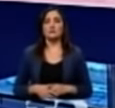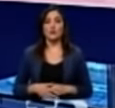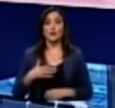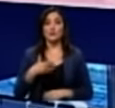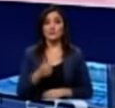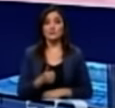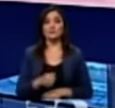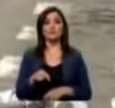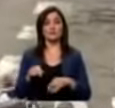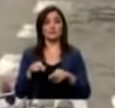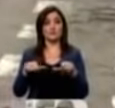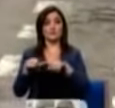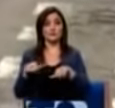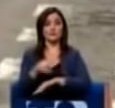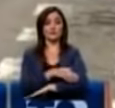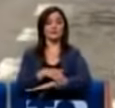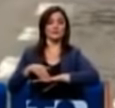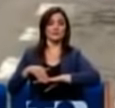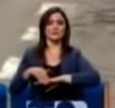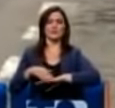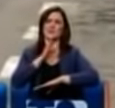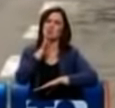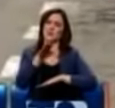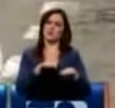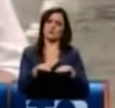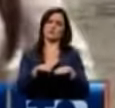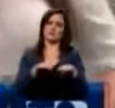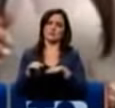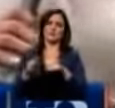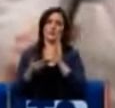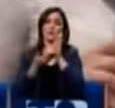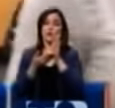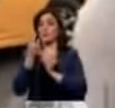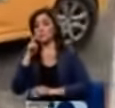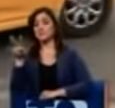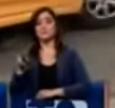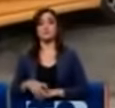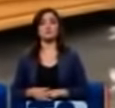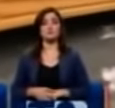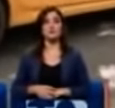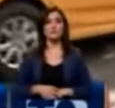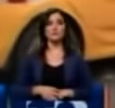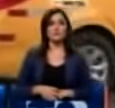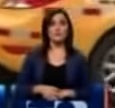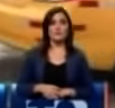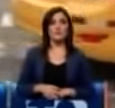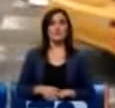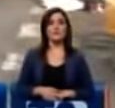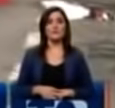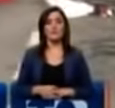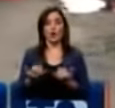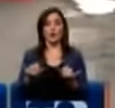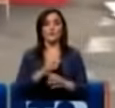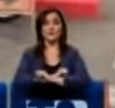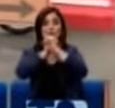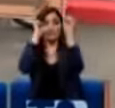¿Qué tal, Jorge? Esta avenida sin duda es muy transitada, pero queremos mostrarle en imágenes a ustedes que están en casa cómo está a esta